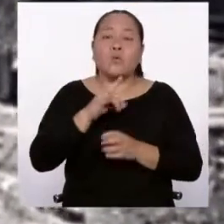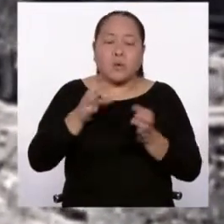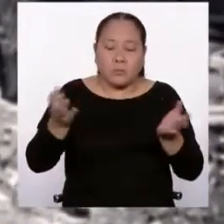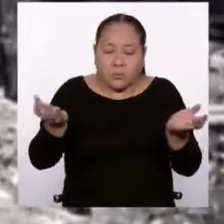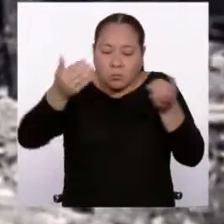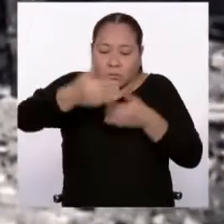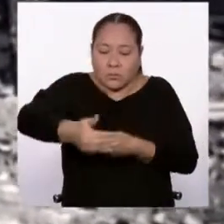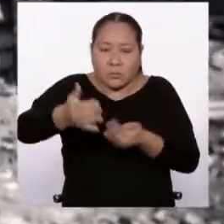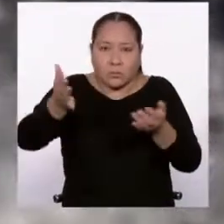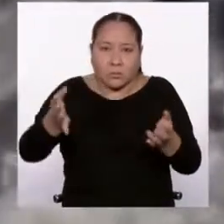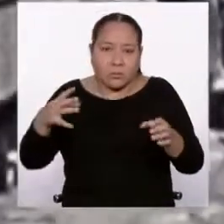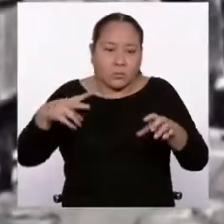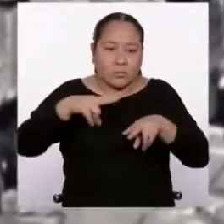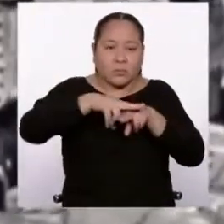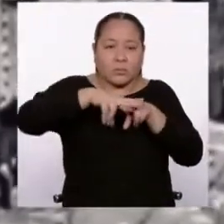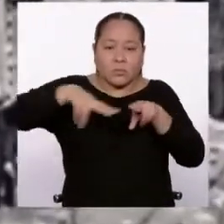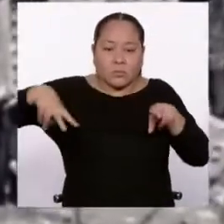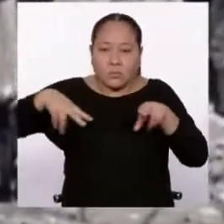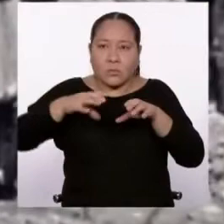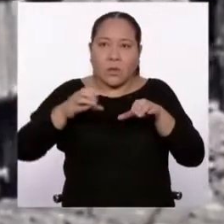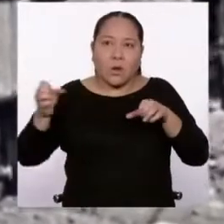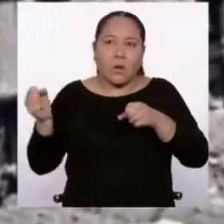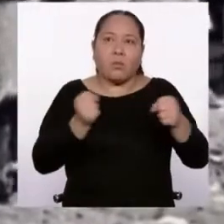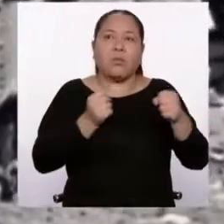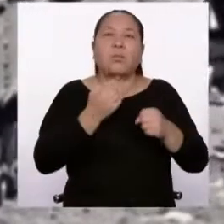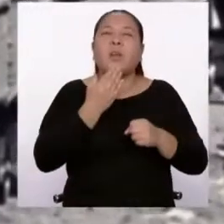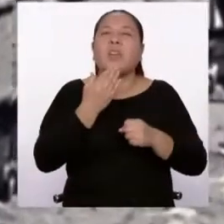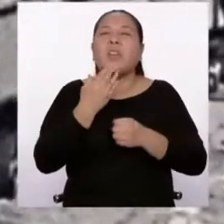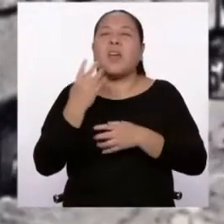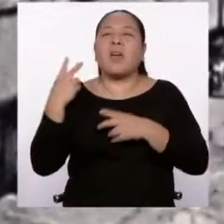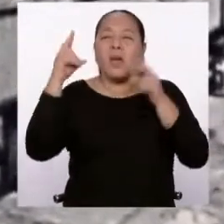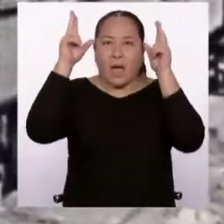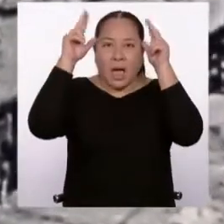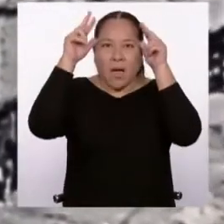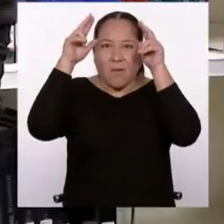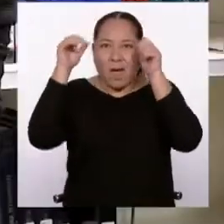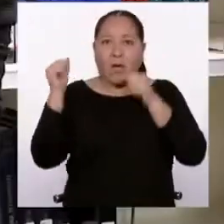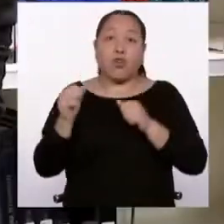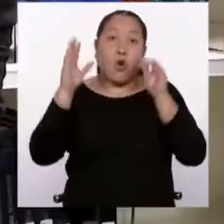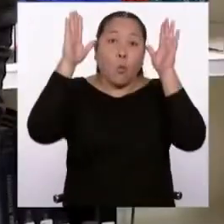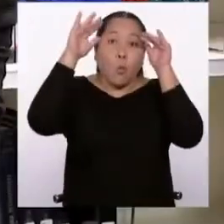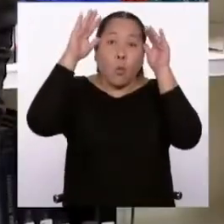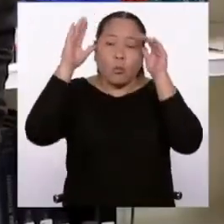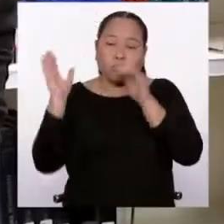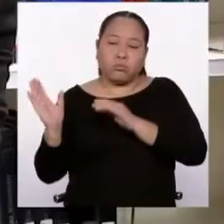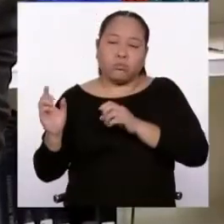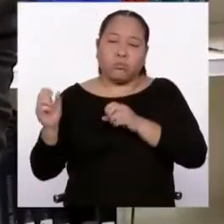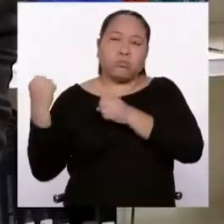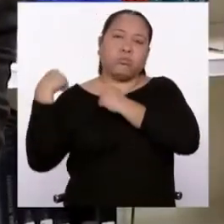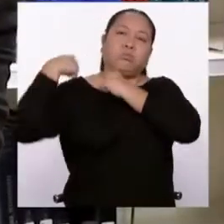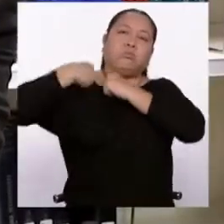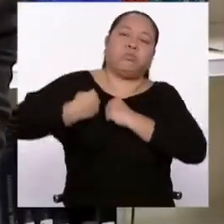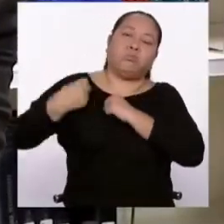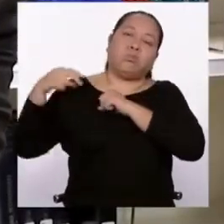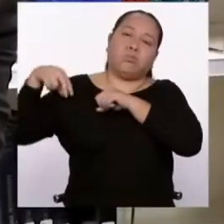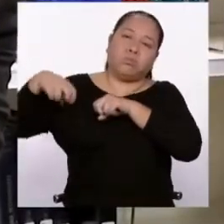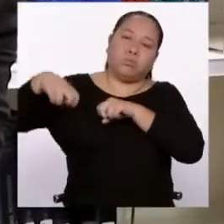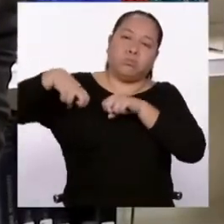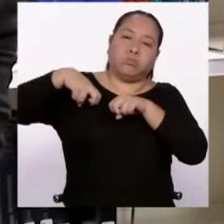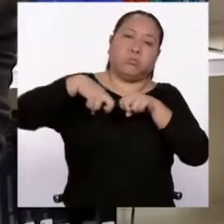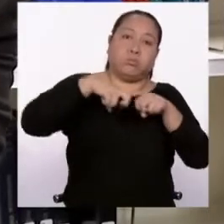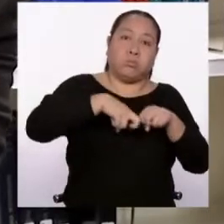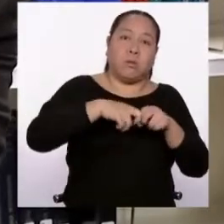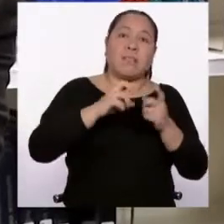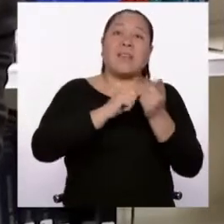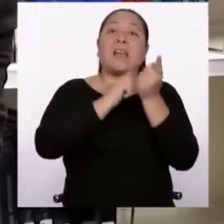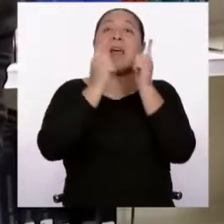ruedas metálicas sobre rieles, pero tirados por caballos o mulas, de manera que lo que se hizo fue reemplazar la tracción animal